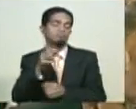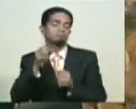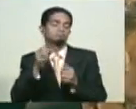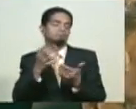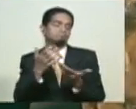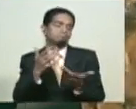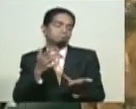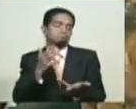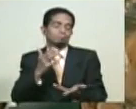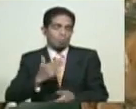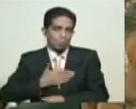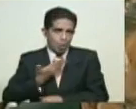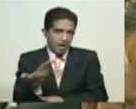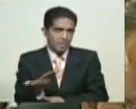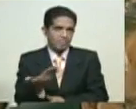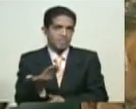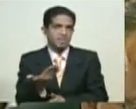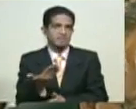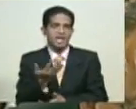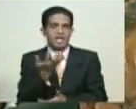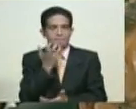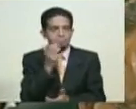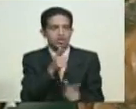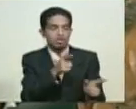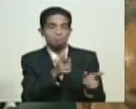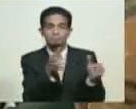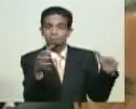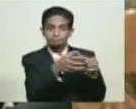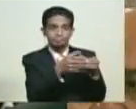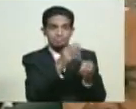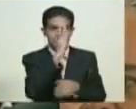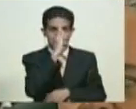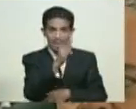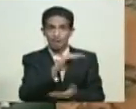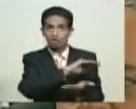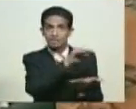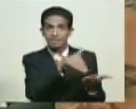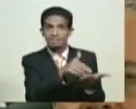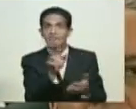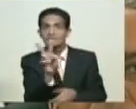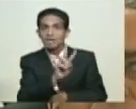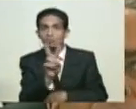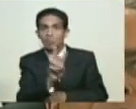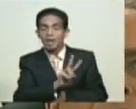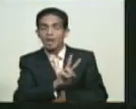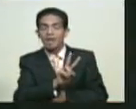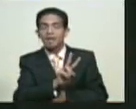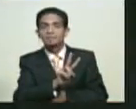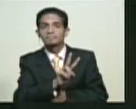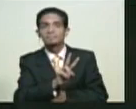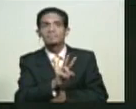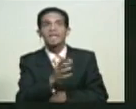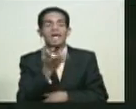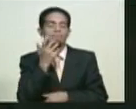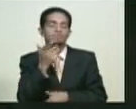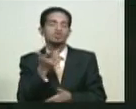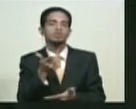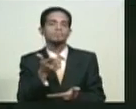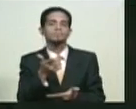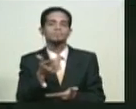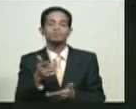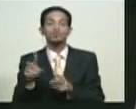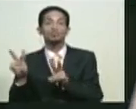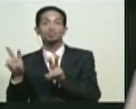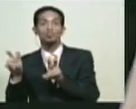y fundamentalmente al Banco Central de Venezuela, si pueden coexistir, convivir los dos conos